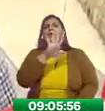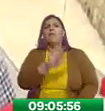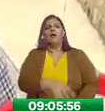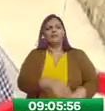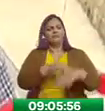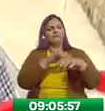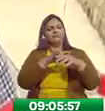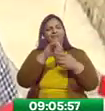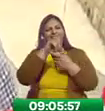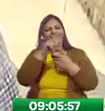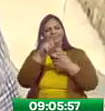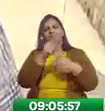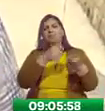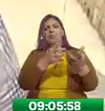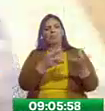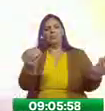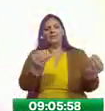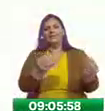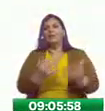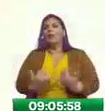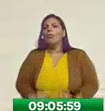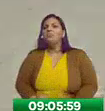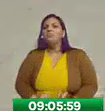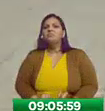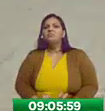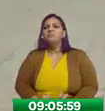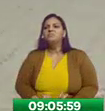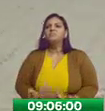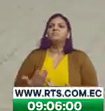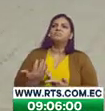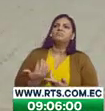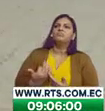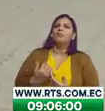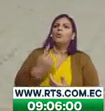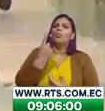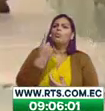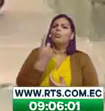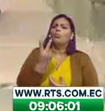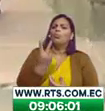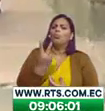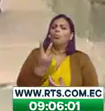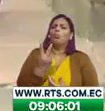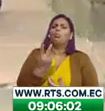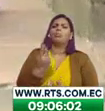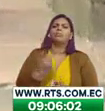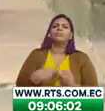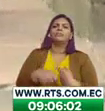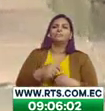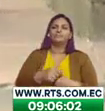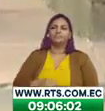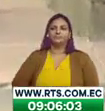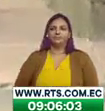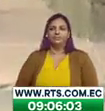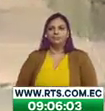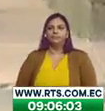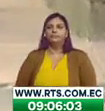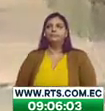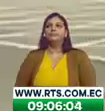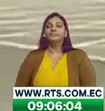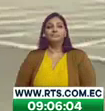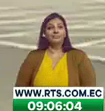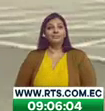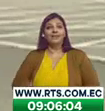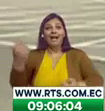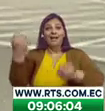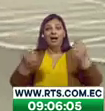vendido apenas dos en dos horas me ha vendido dos frascos pero no todo es negativo muchos los ciudadanos se destacan el gran beneficio de